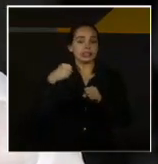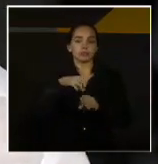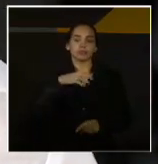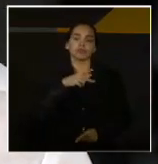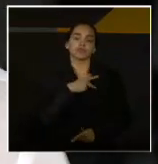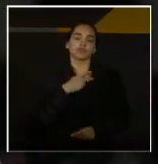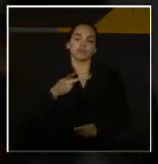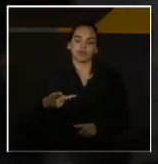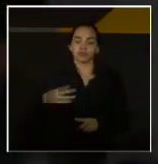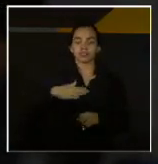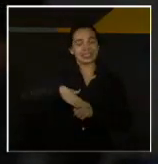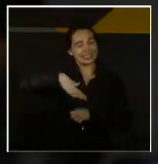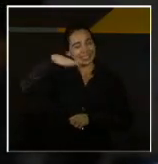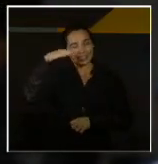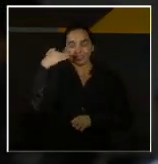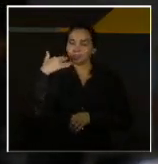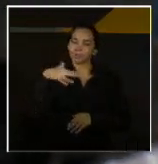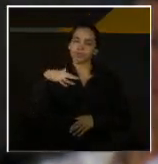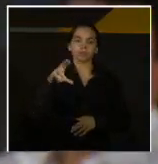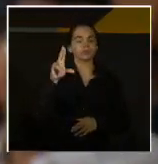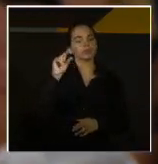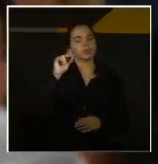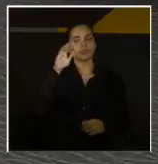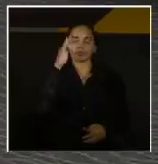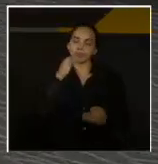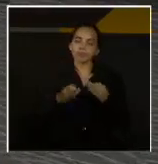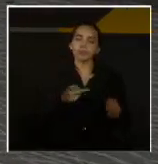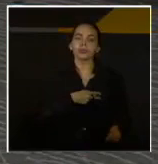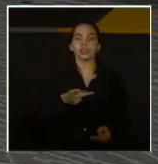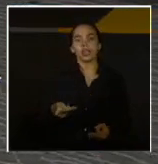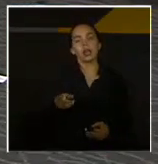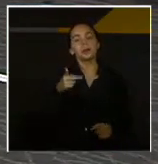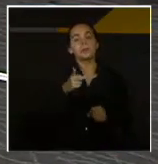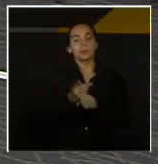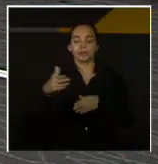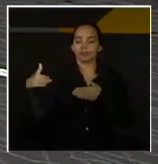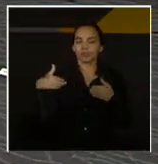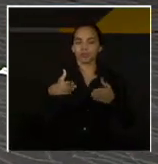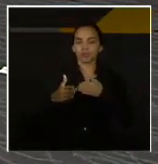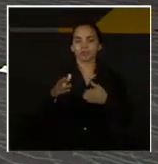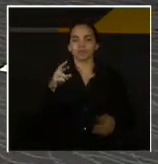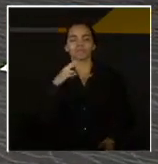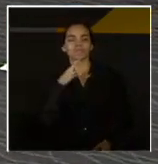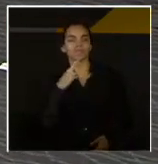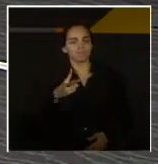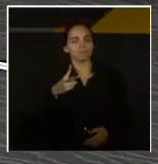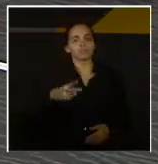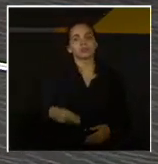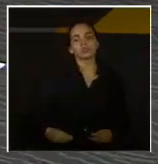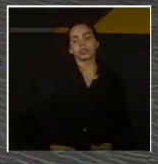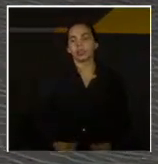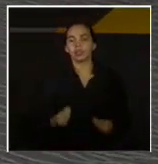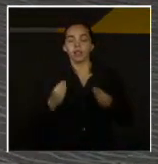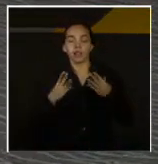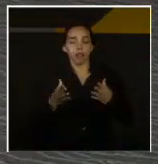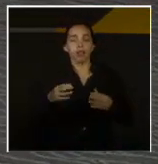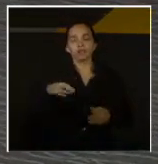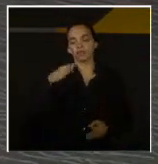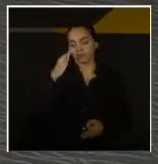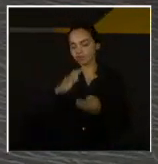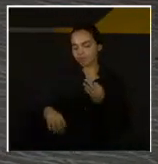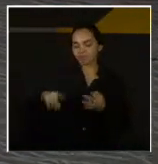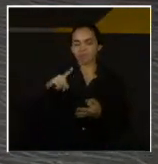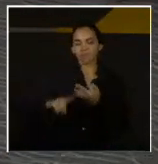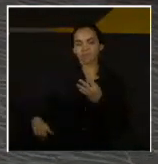extrema. No se ha acabado la pobreza, es cierto, pero la ruta va bien. Vamos disminuyendo la pobreza de